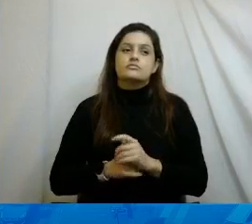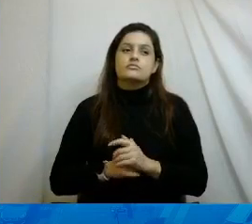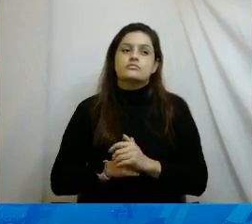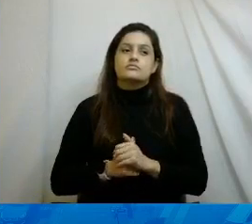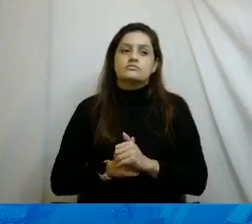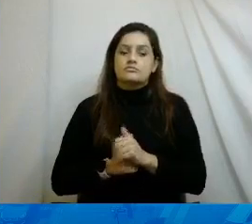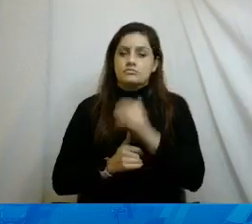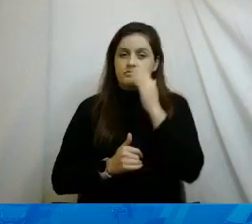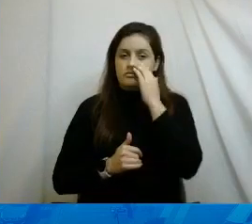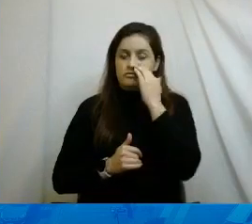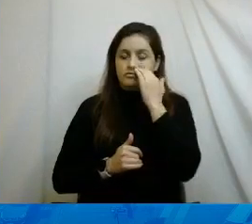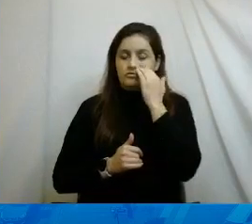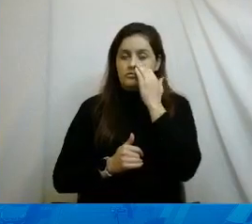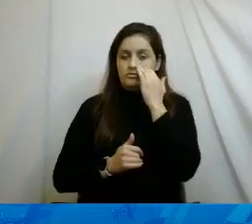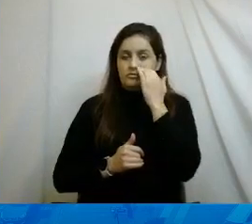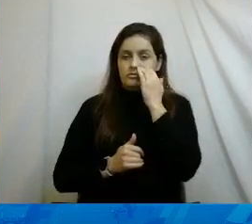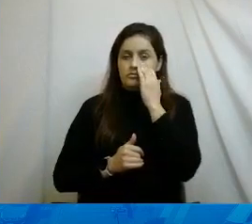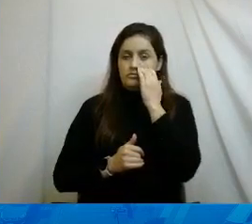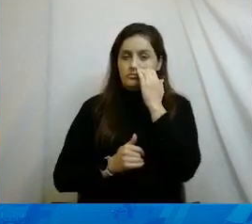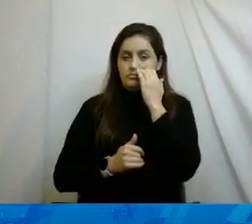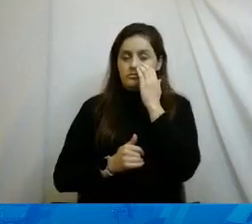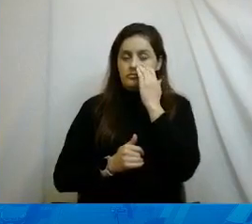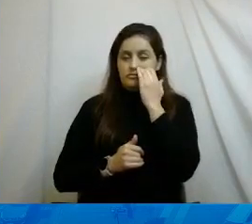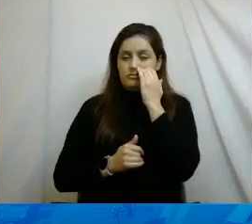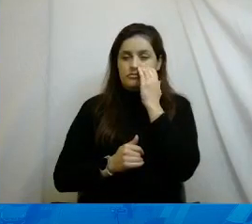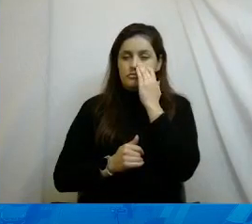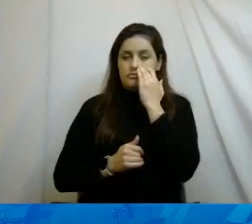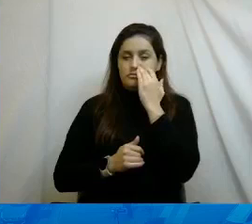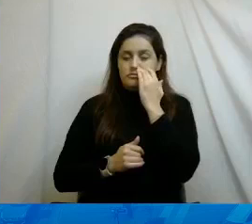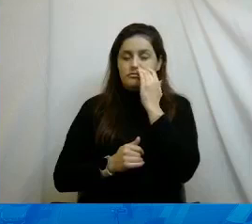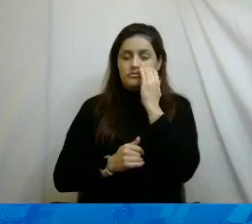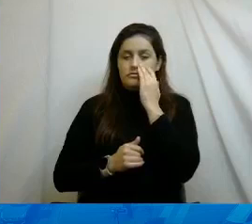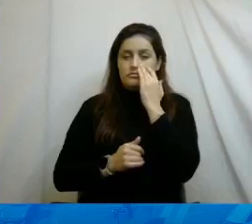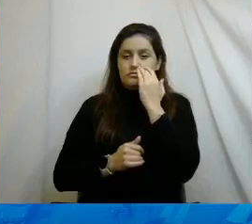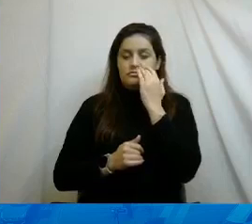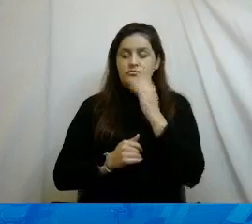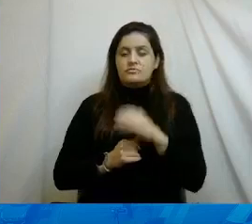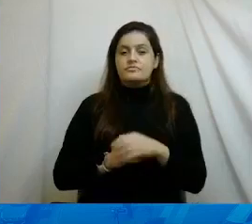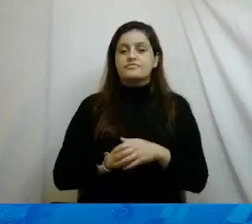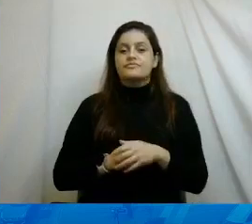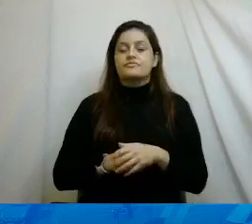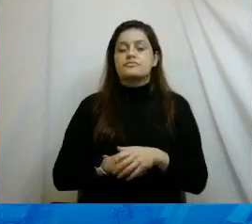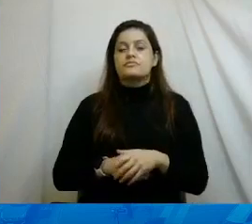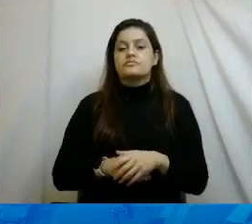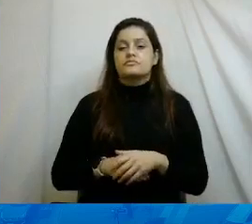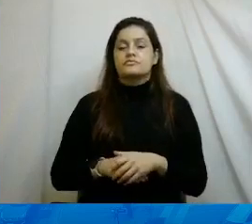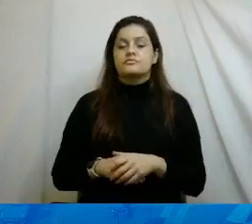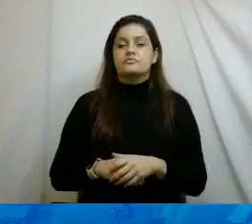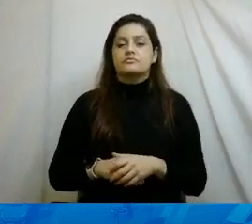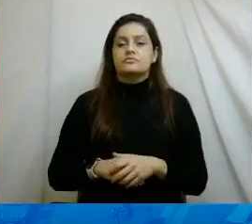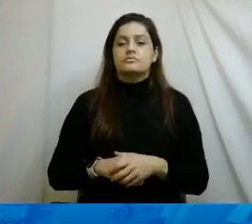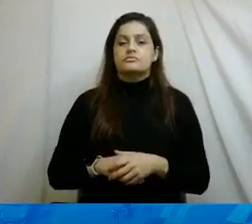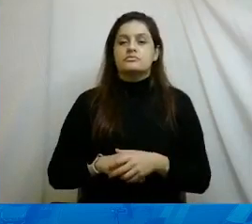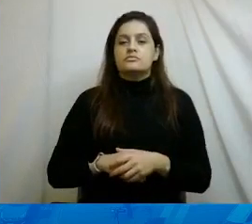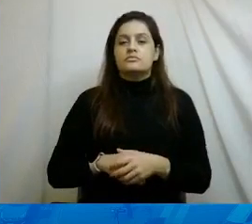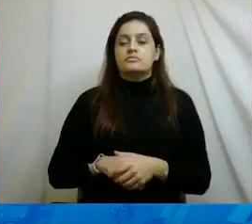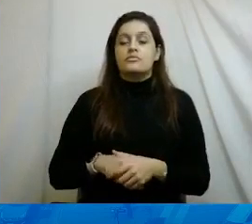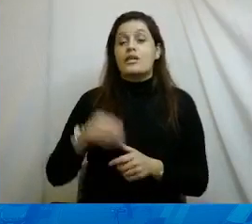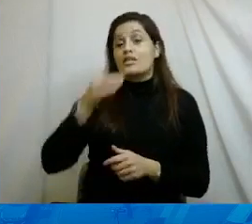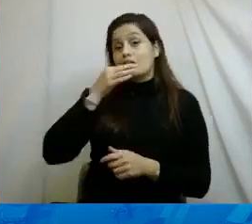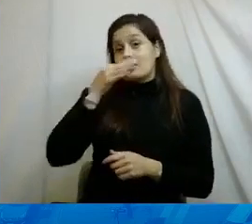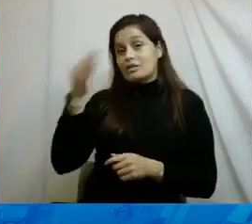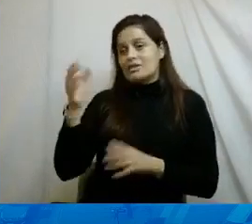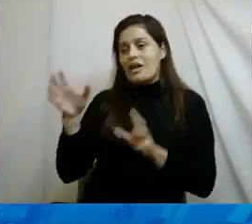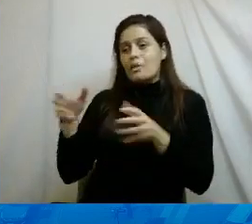En torno a Pomaire y la ordenanza, concejal, bueno, el equipo de inspección asiste a Pomaire, sobre todo el fin de semana también